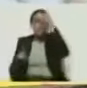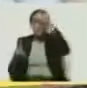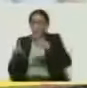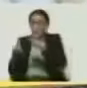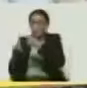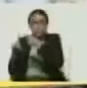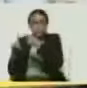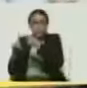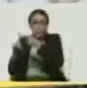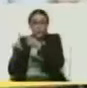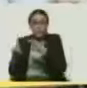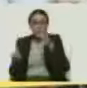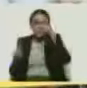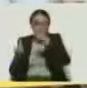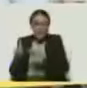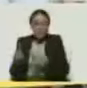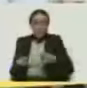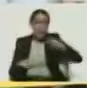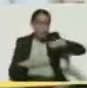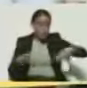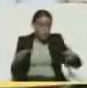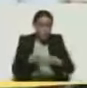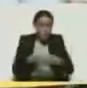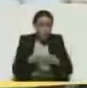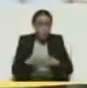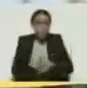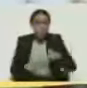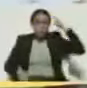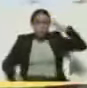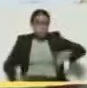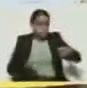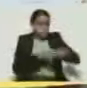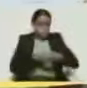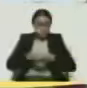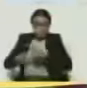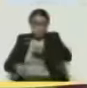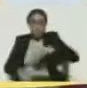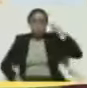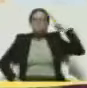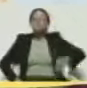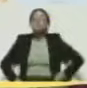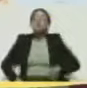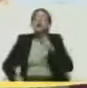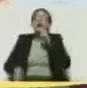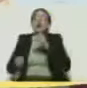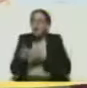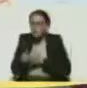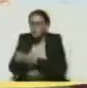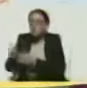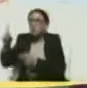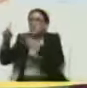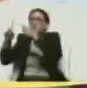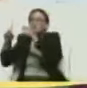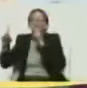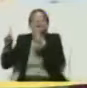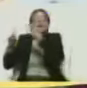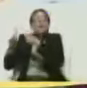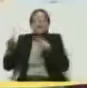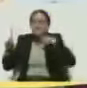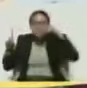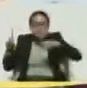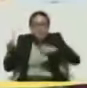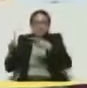del batallón principal de construcción de las comunas, de los consejos comunales, al frente del Ministerio del Poder Popular